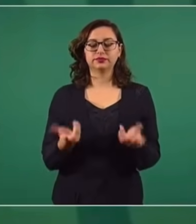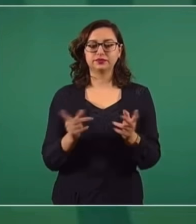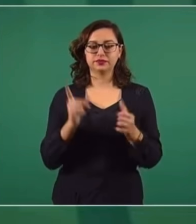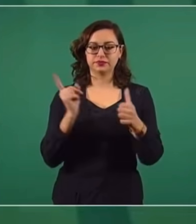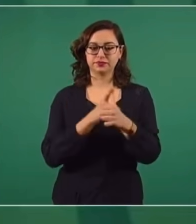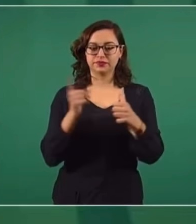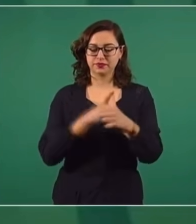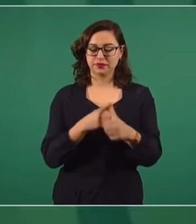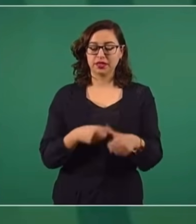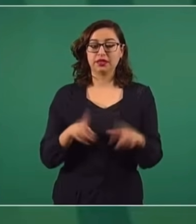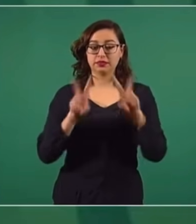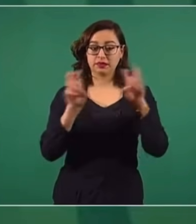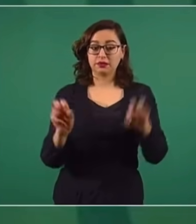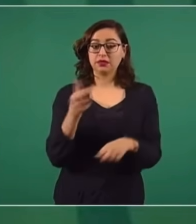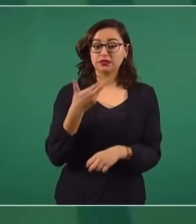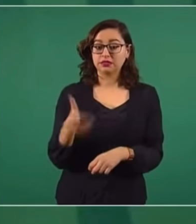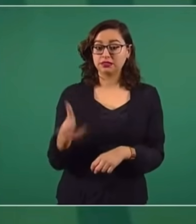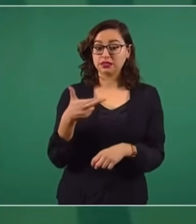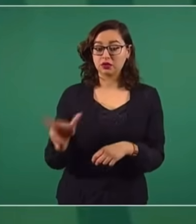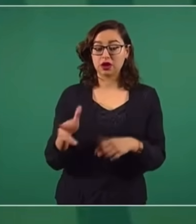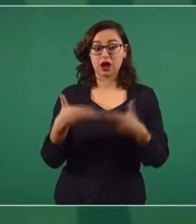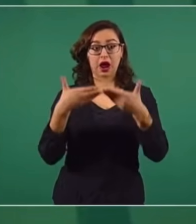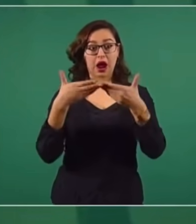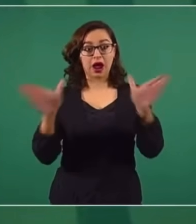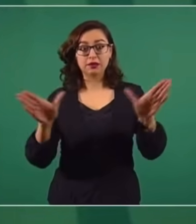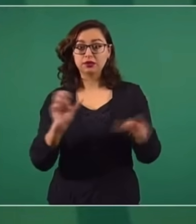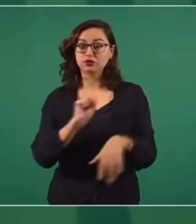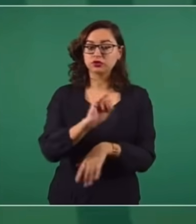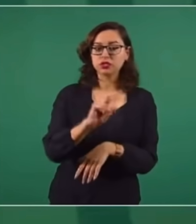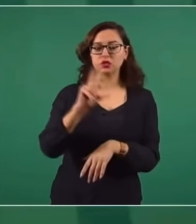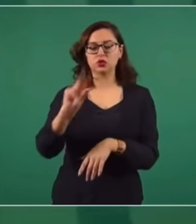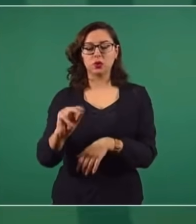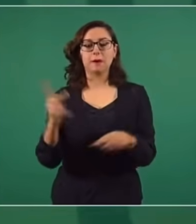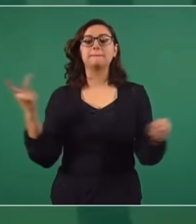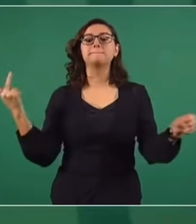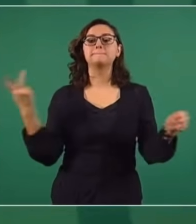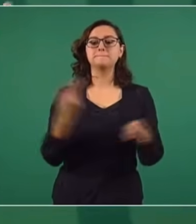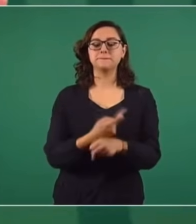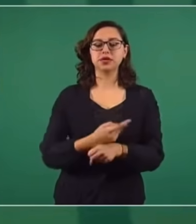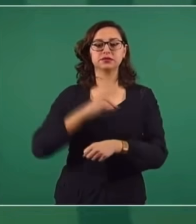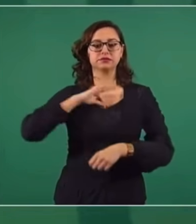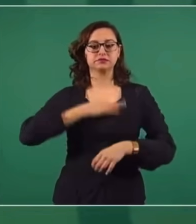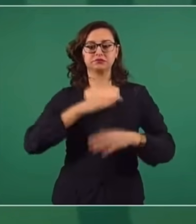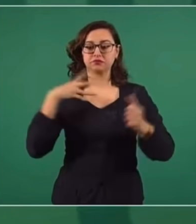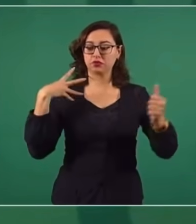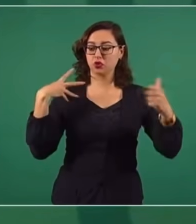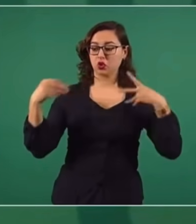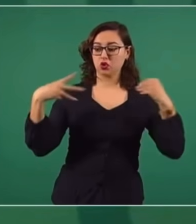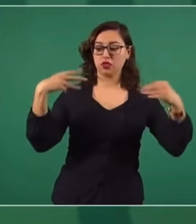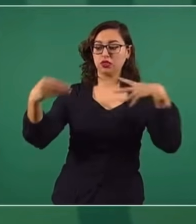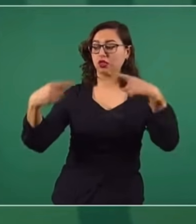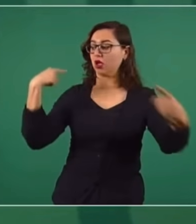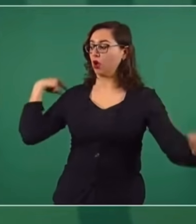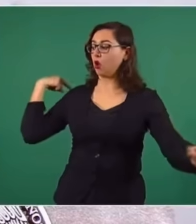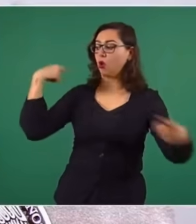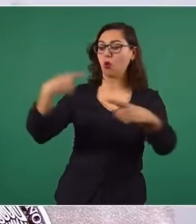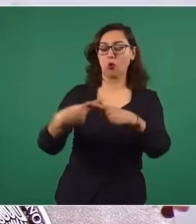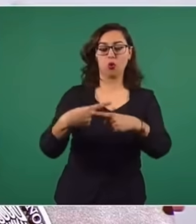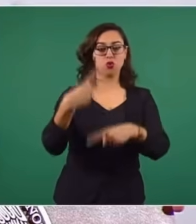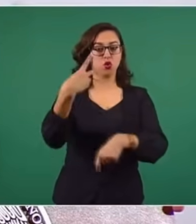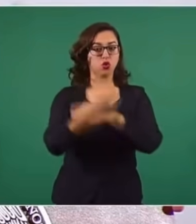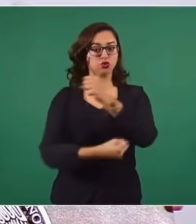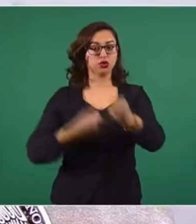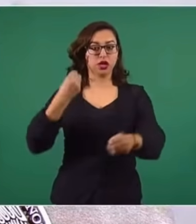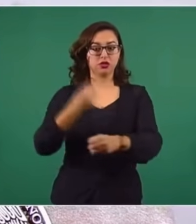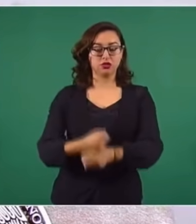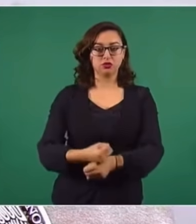que pueden estar abiertos. La perspectiva del manejo epidémico ha ido cambiando a lo largo del proceso, no solo en México, sino